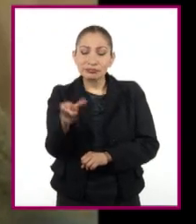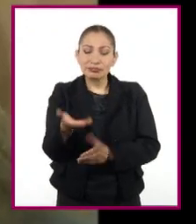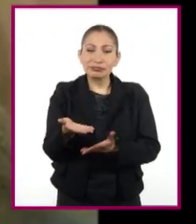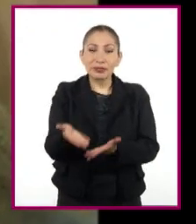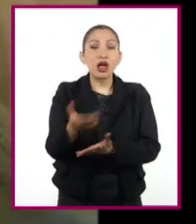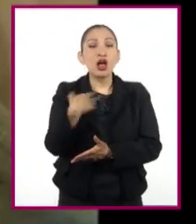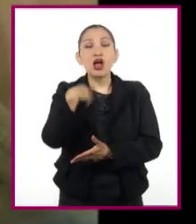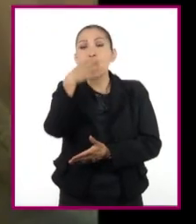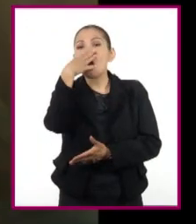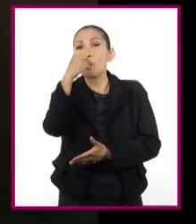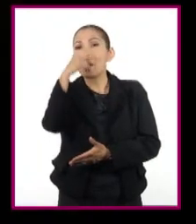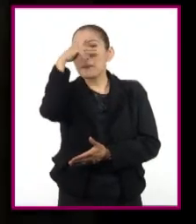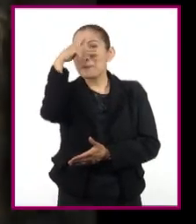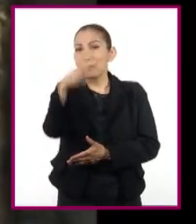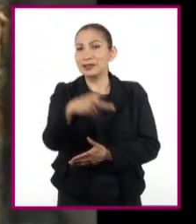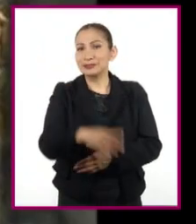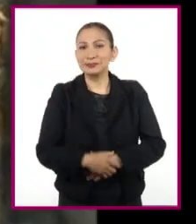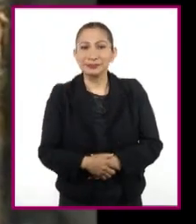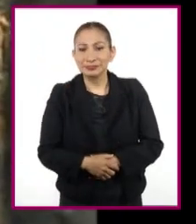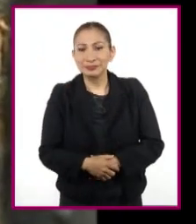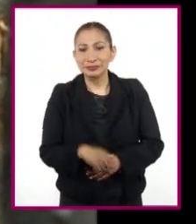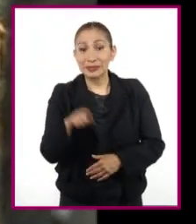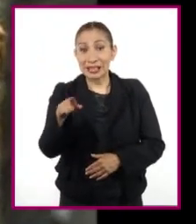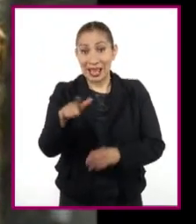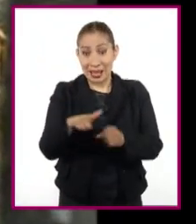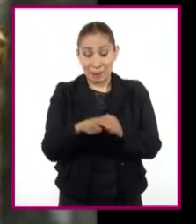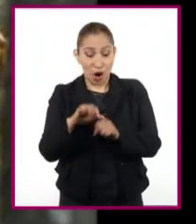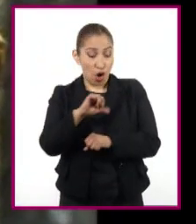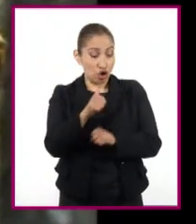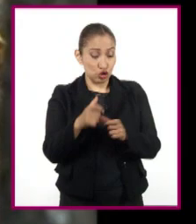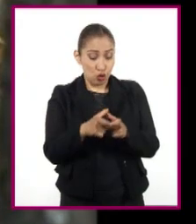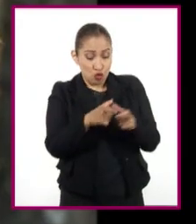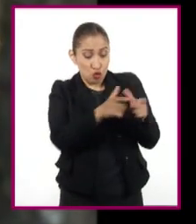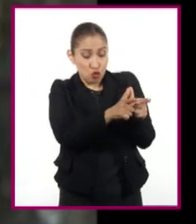del lobo mexicano. La